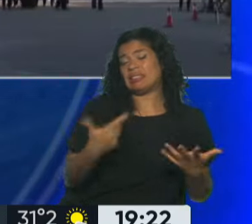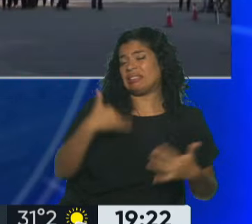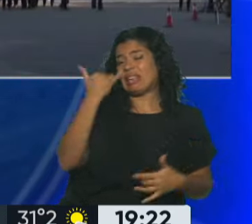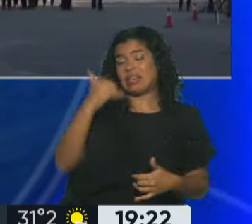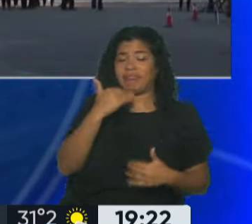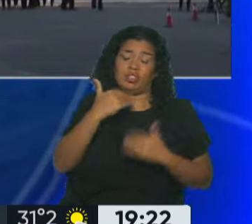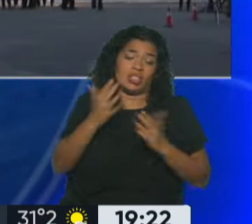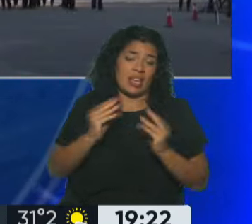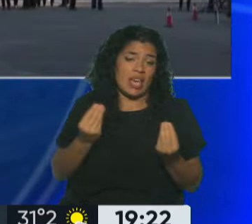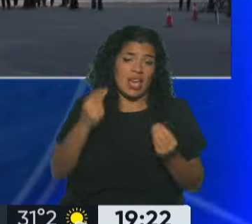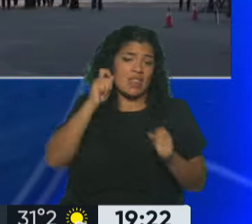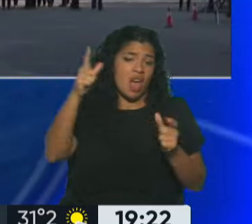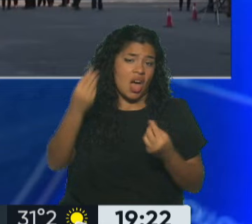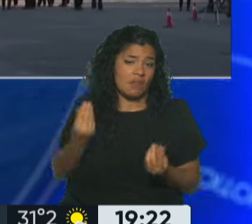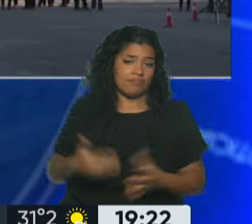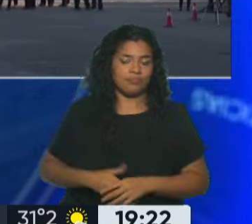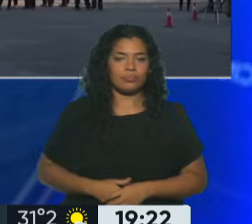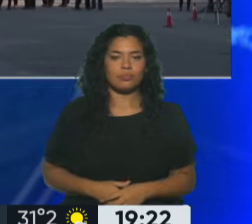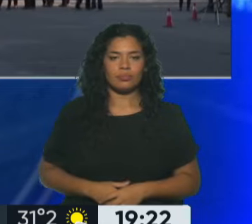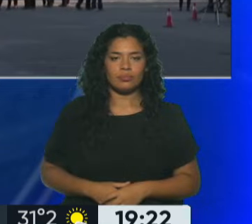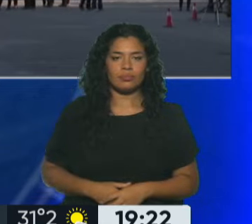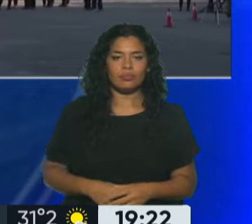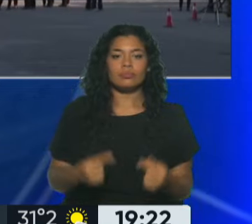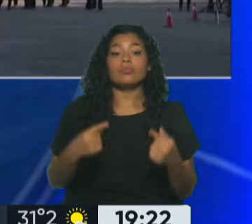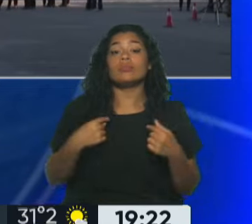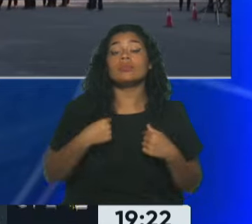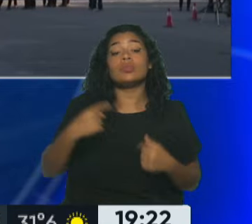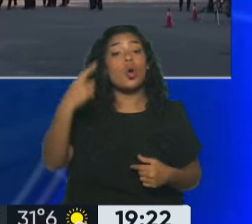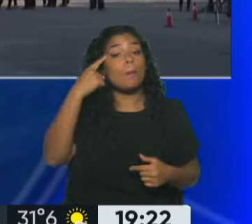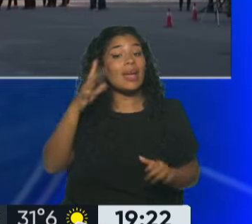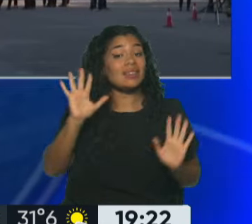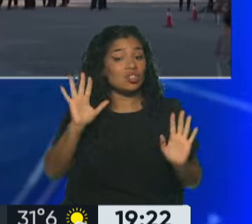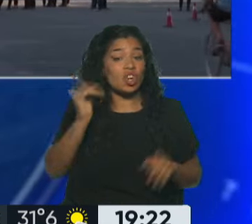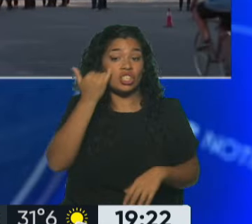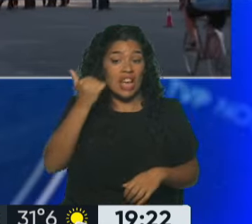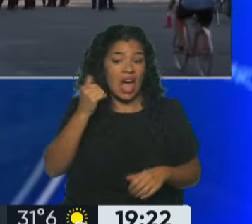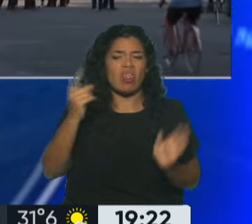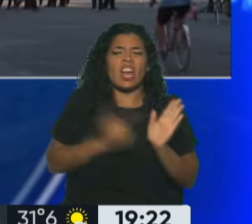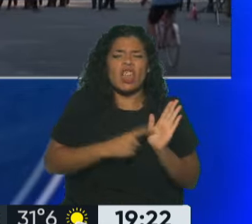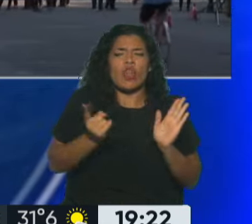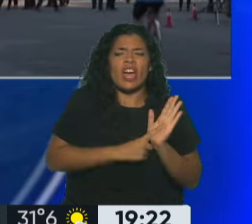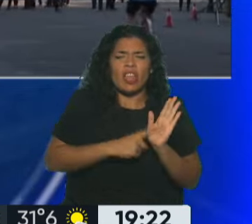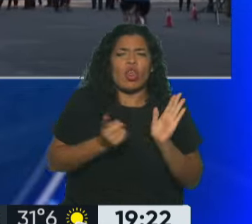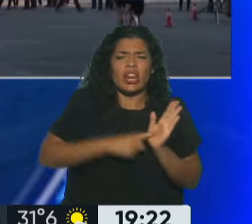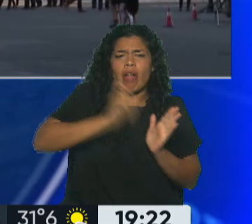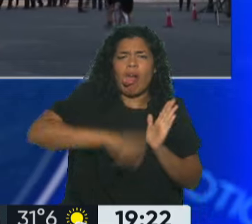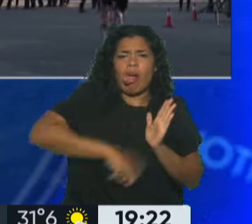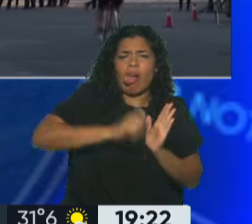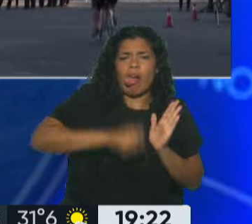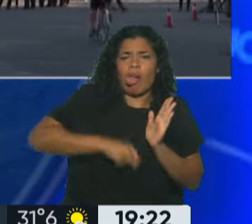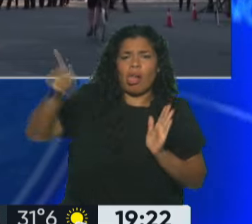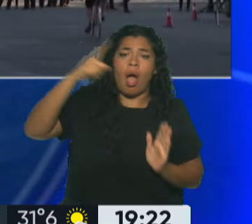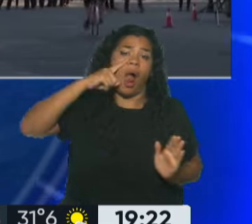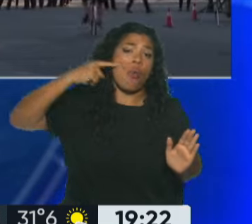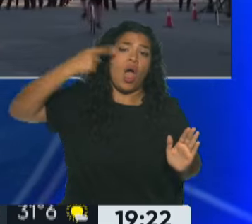año, diputado? No, yo creo que hubo muchísimos decretos con récord en el Alberto Fernández, hay 150 y